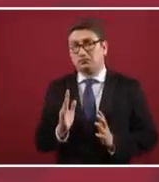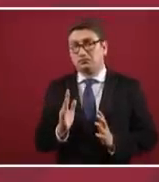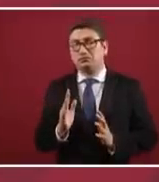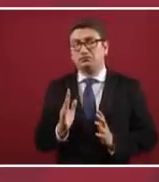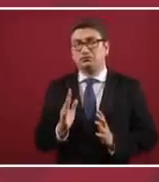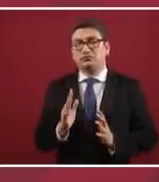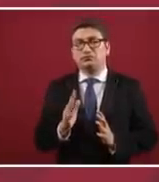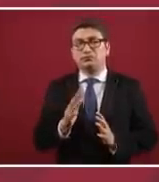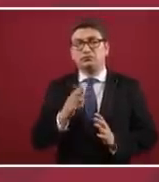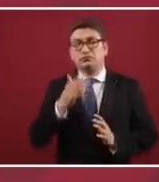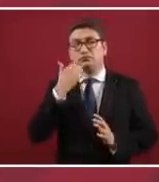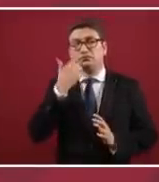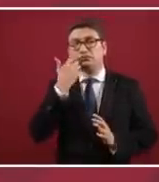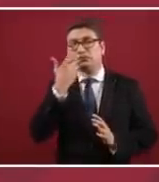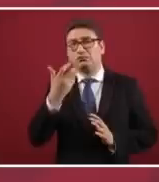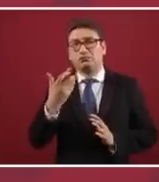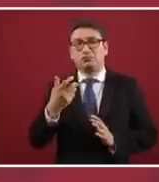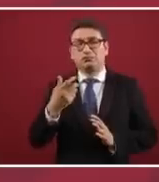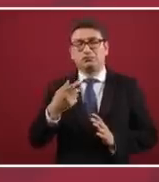de la democracia.